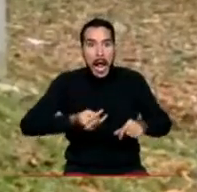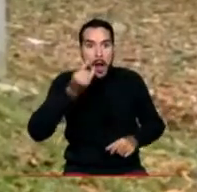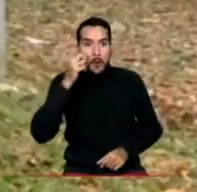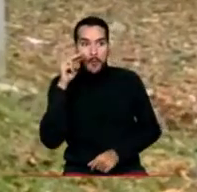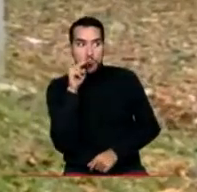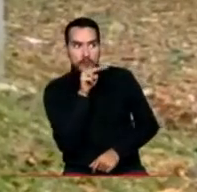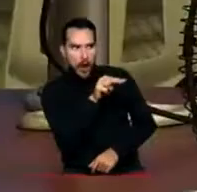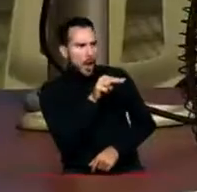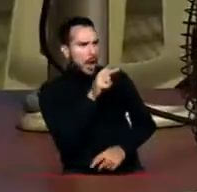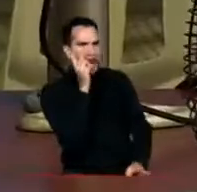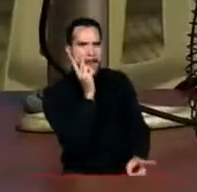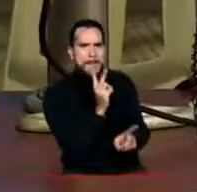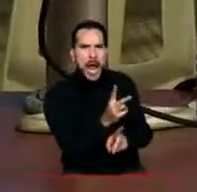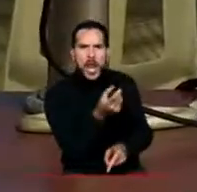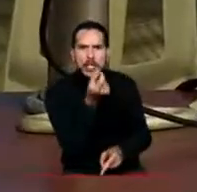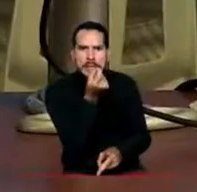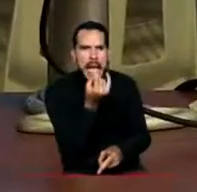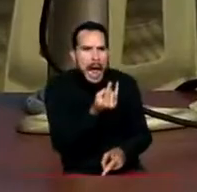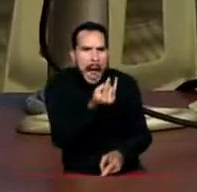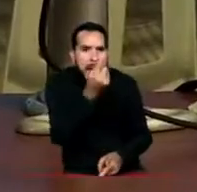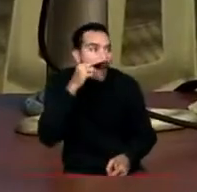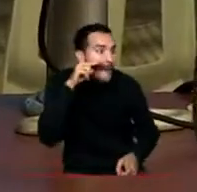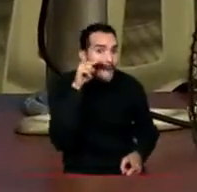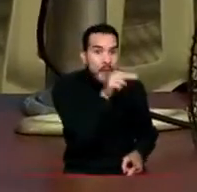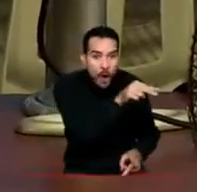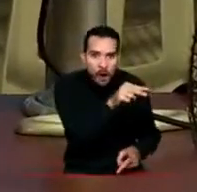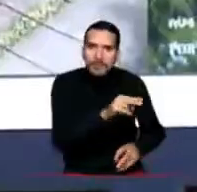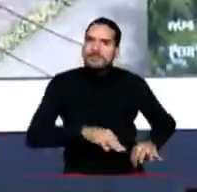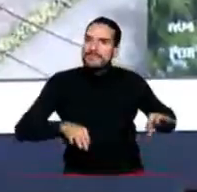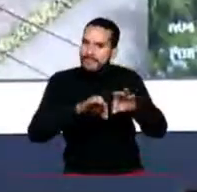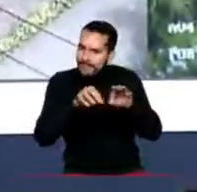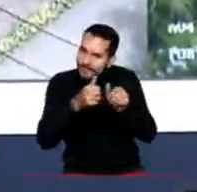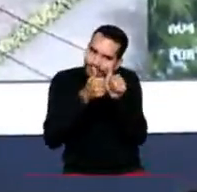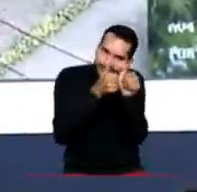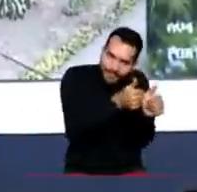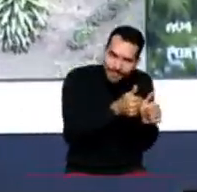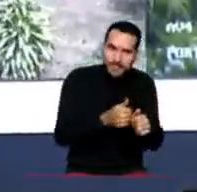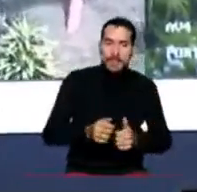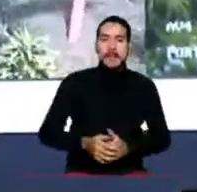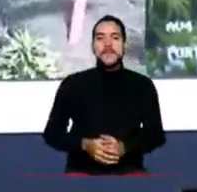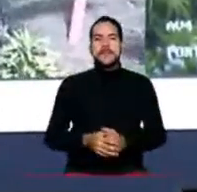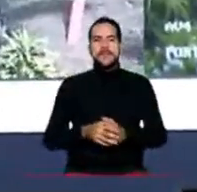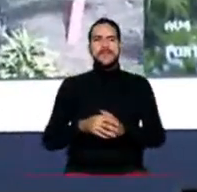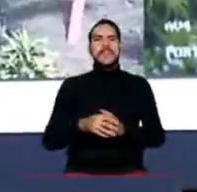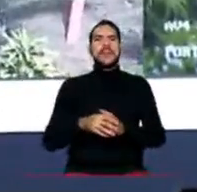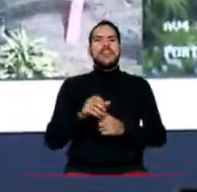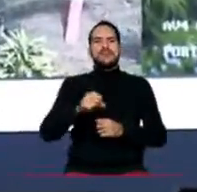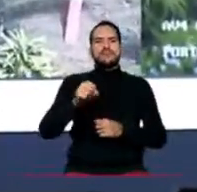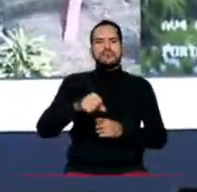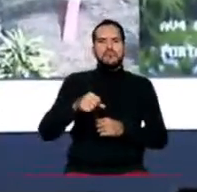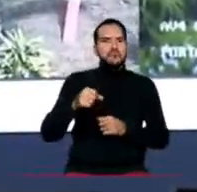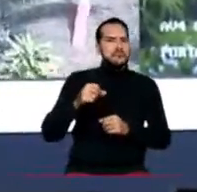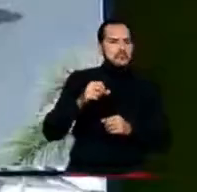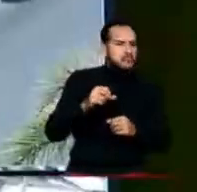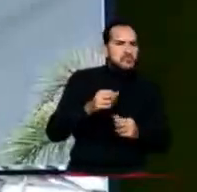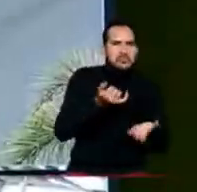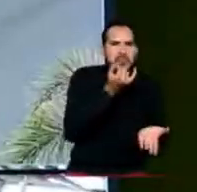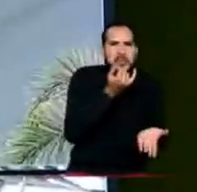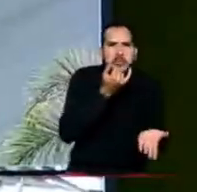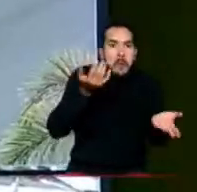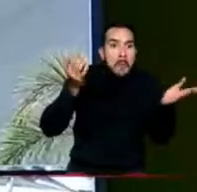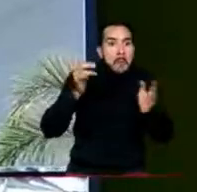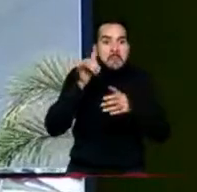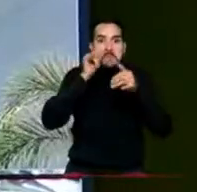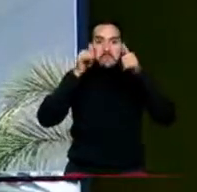riesgo la seguridad ciudadana. De momento, se hacen las verificaciones en las cámaras de circuitos cerrados de la ciudad y avanzan las